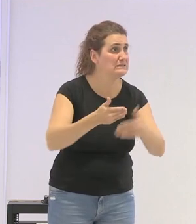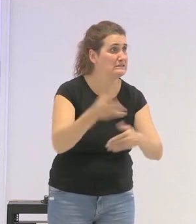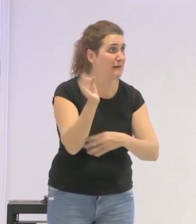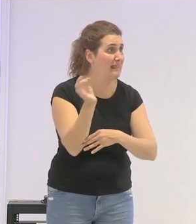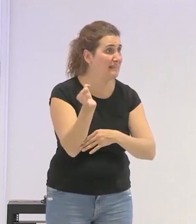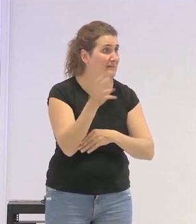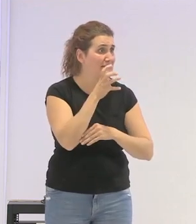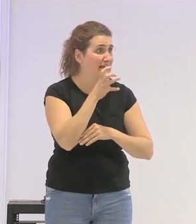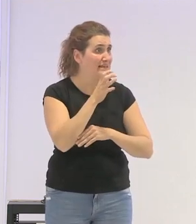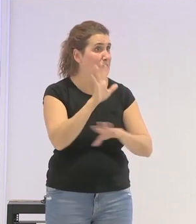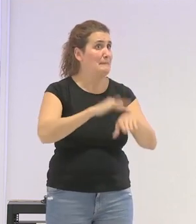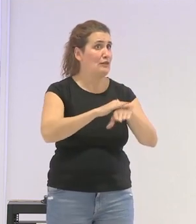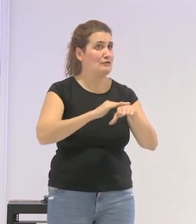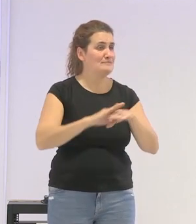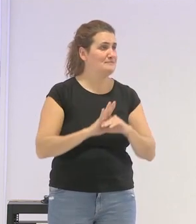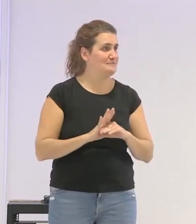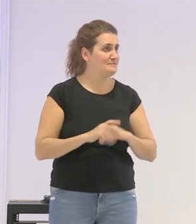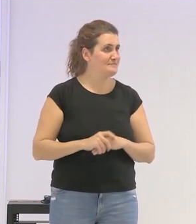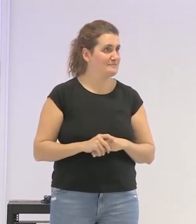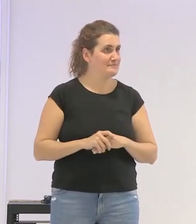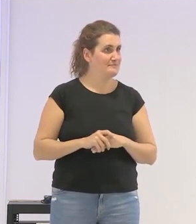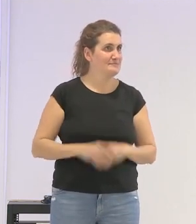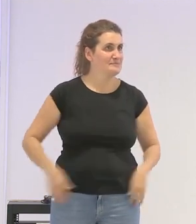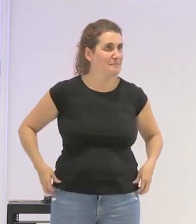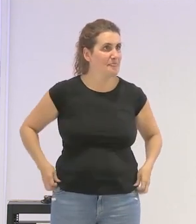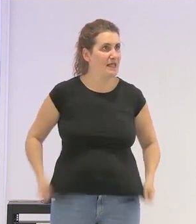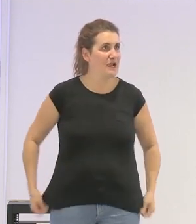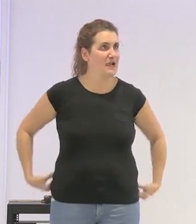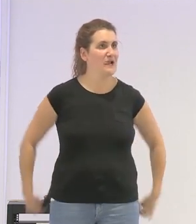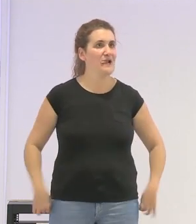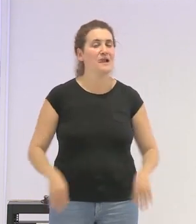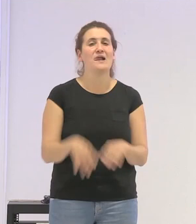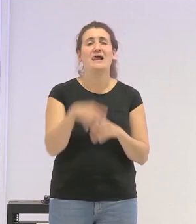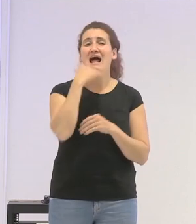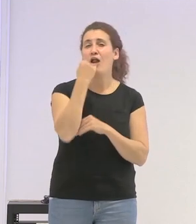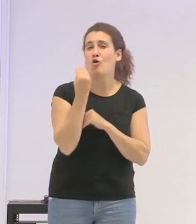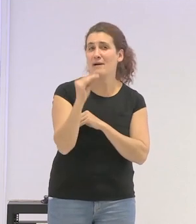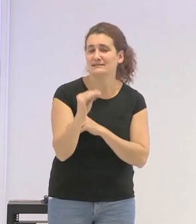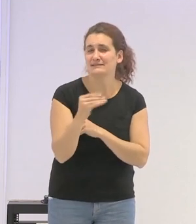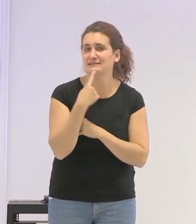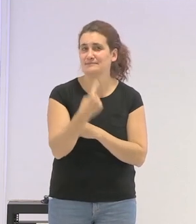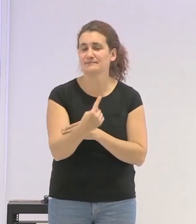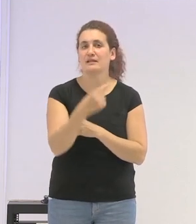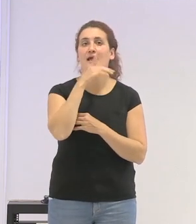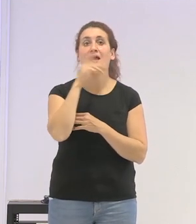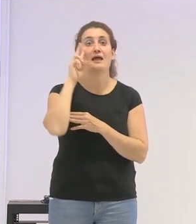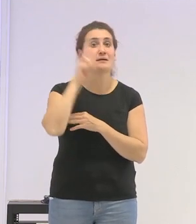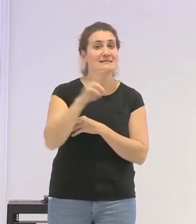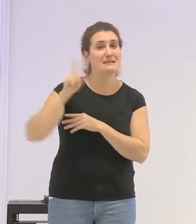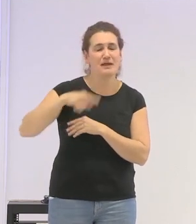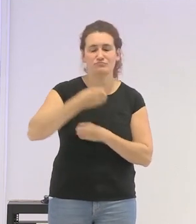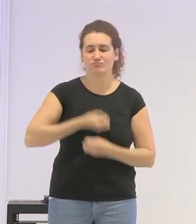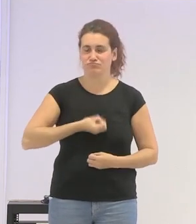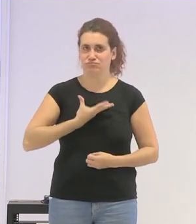¿no? Vale. No, vas bien, vas bien. Vale. No, diría algo más, que es que hemos visto también algo sorprendente, y es